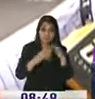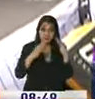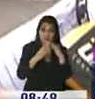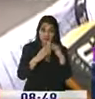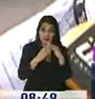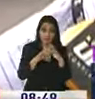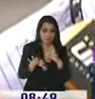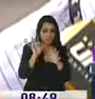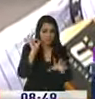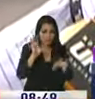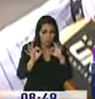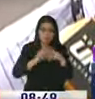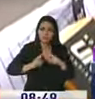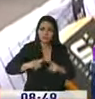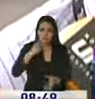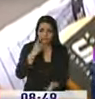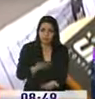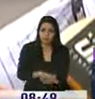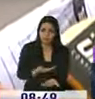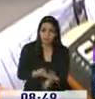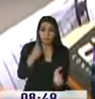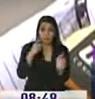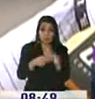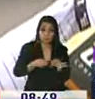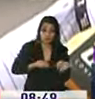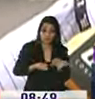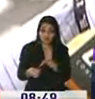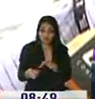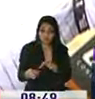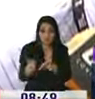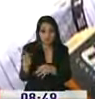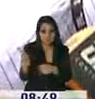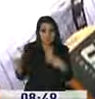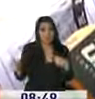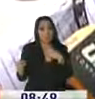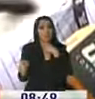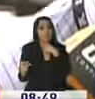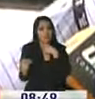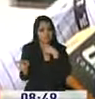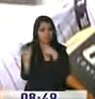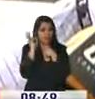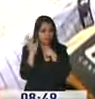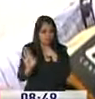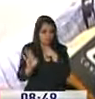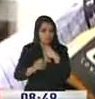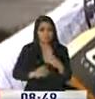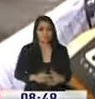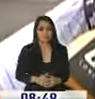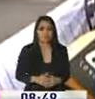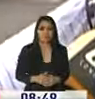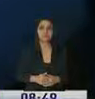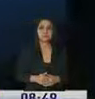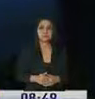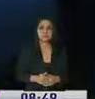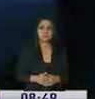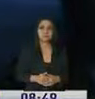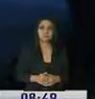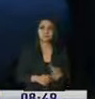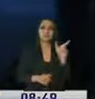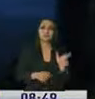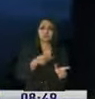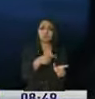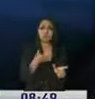encontró varios indicios, entre ellos una navaja con la que posiblemente se cometió la muerte de la señorita. El sospechoso